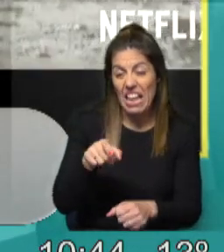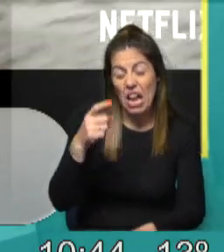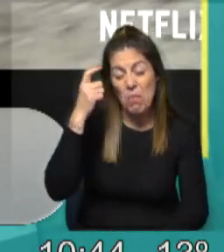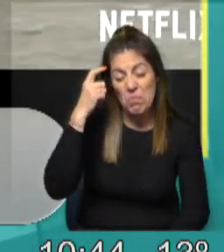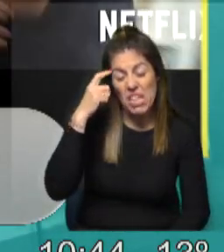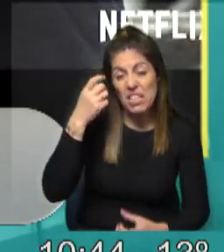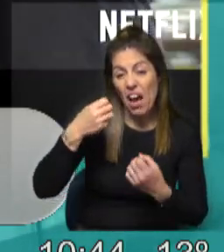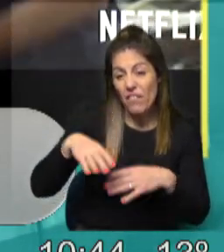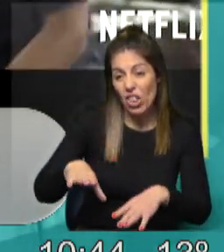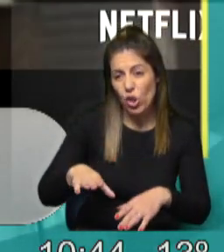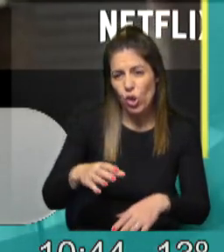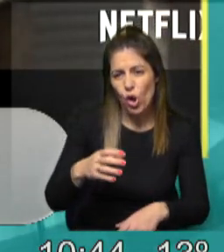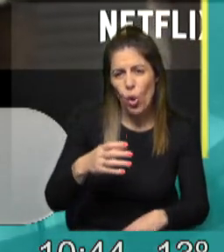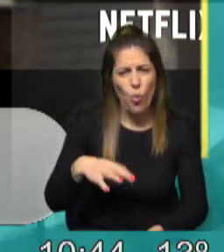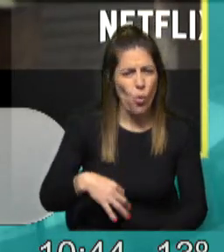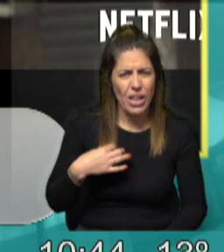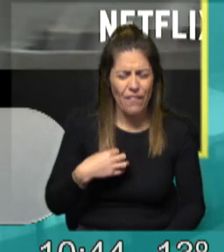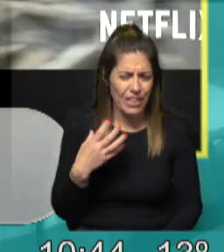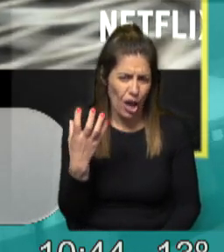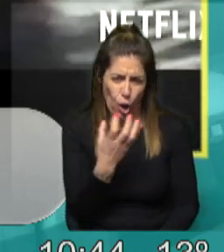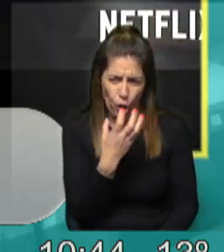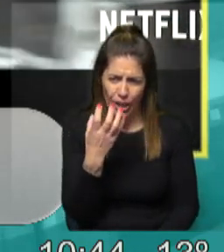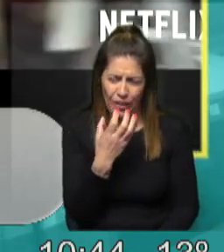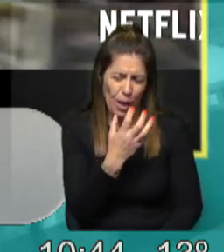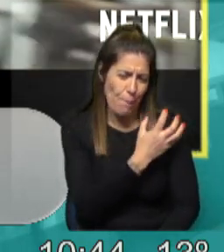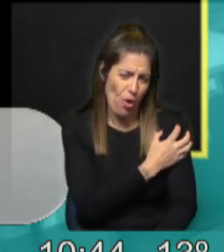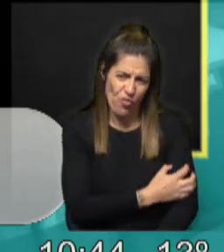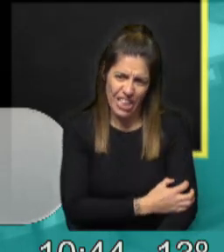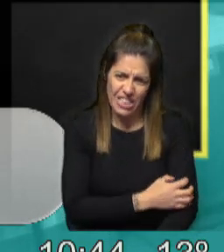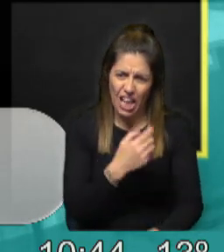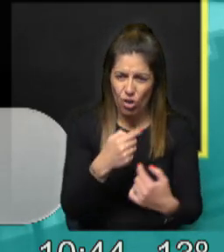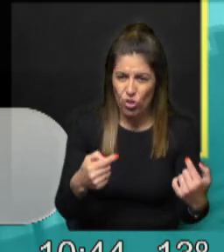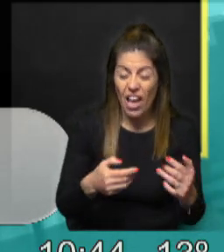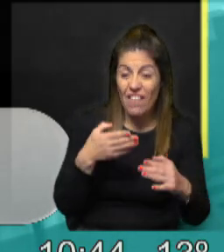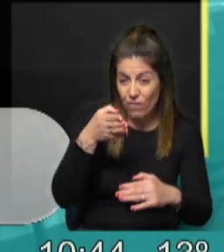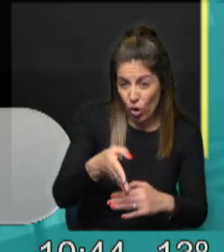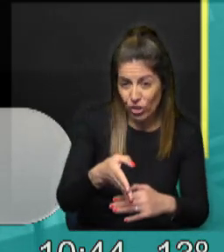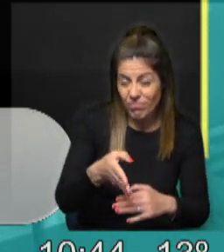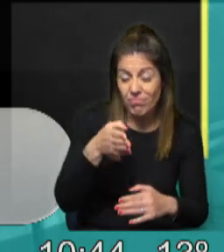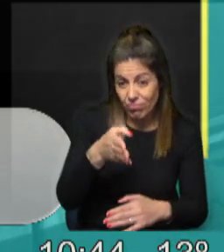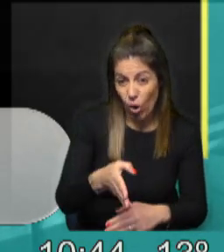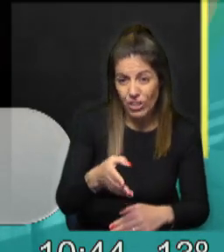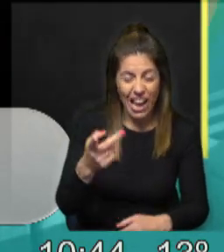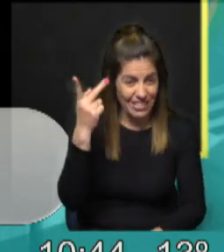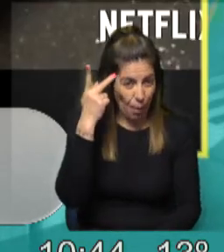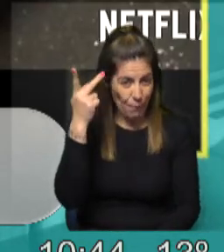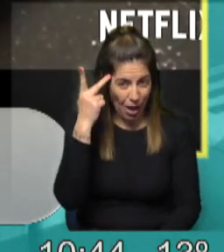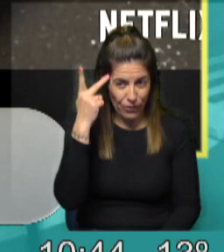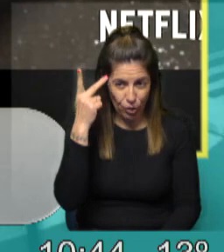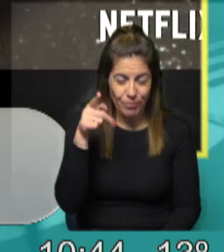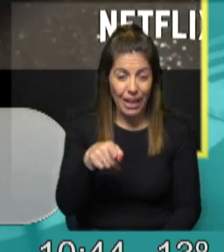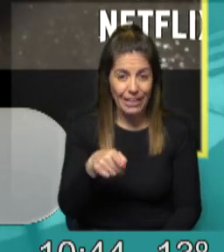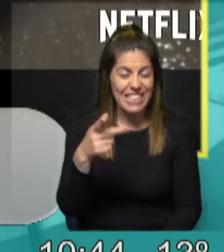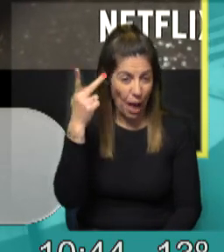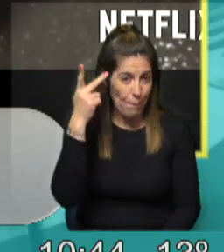abandono una vida miserable, de privaciones, etcétera, etcétera. Y bueno, me voy a la ciudad, en este caso